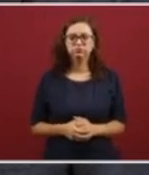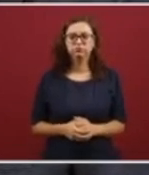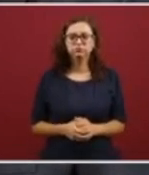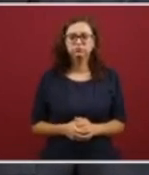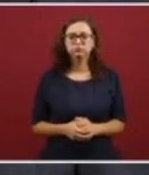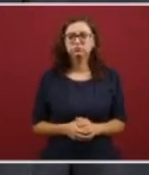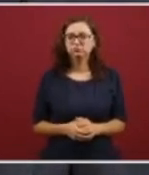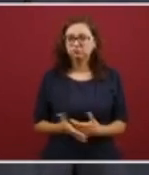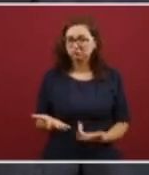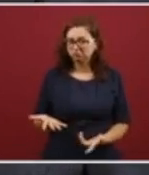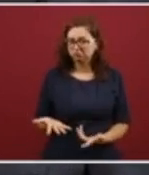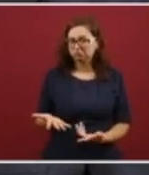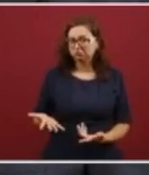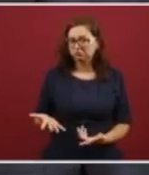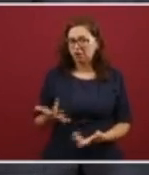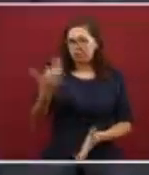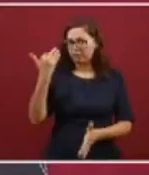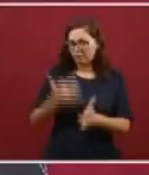pues no es honesto,